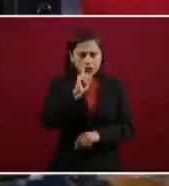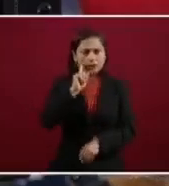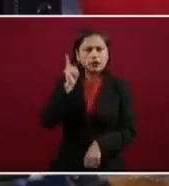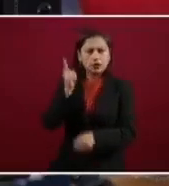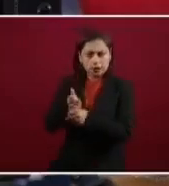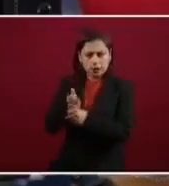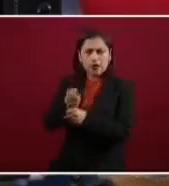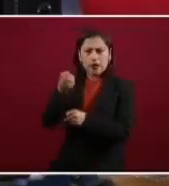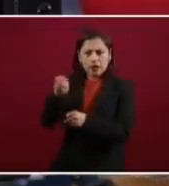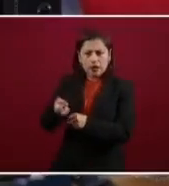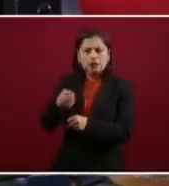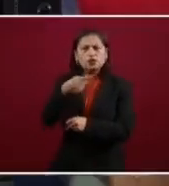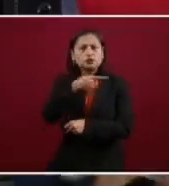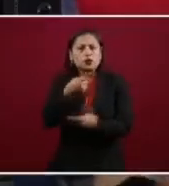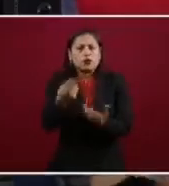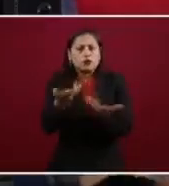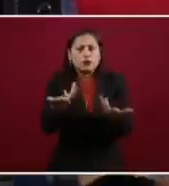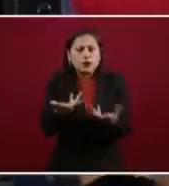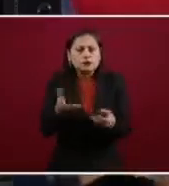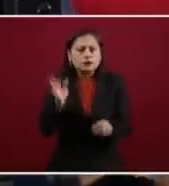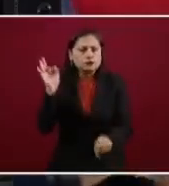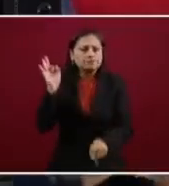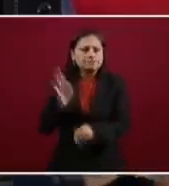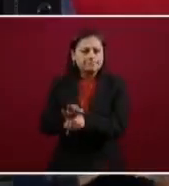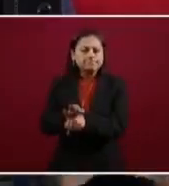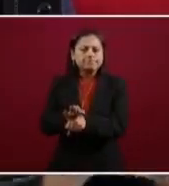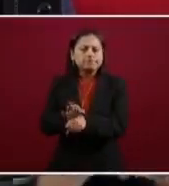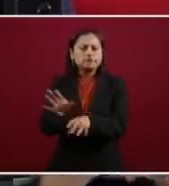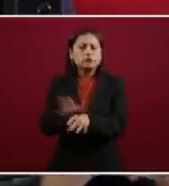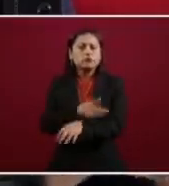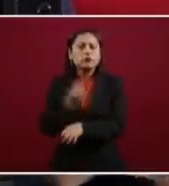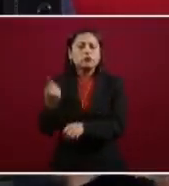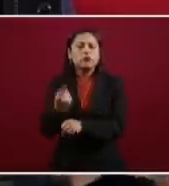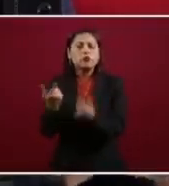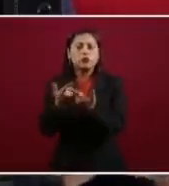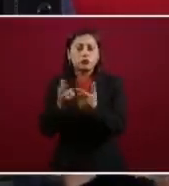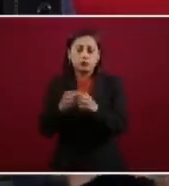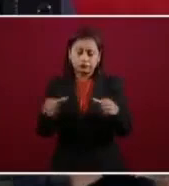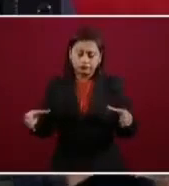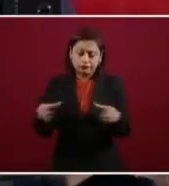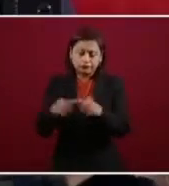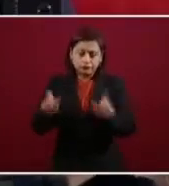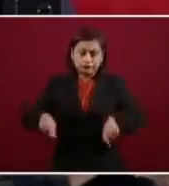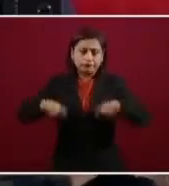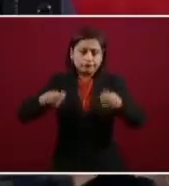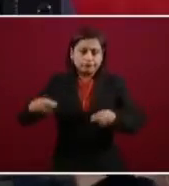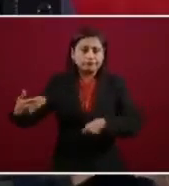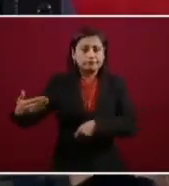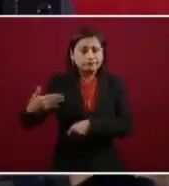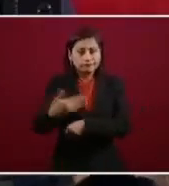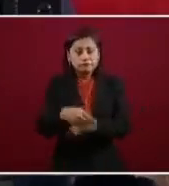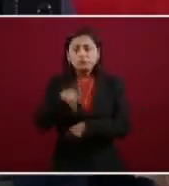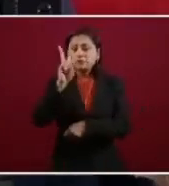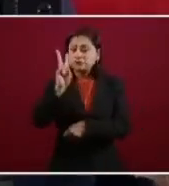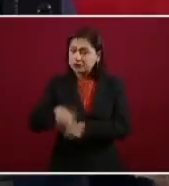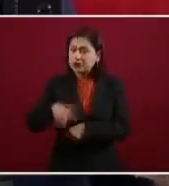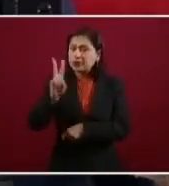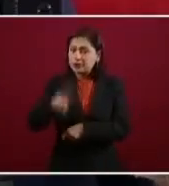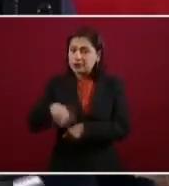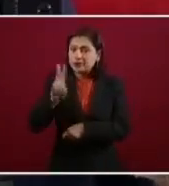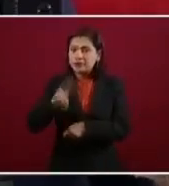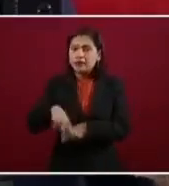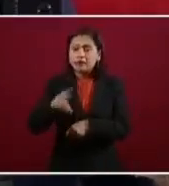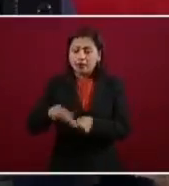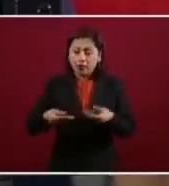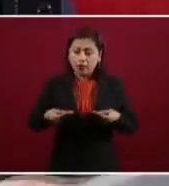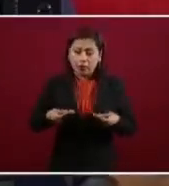vaya a llevar a cabo para que ese sector que además es muy paupérrimo muy pobre es muy costoso y muy poca ganancia lo